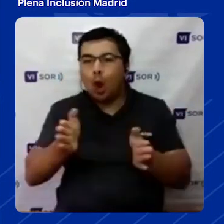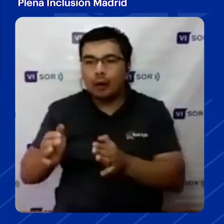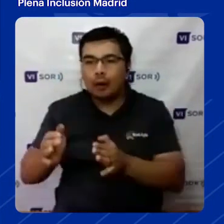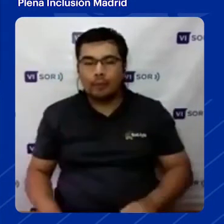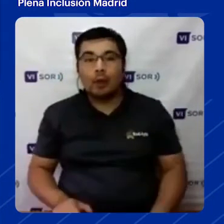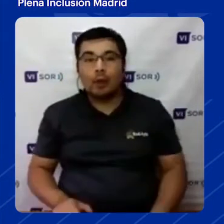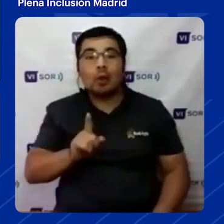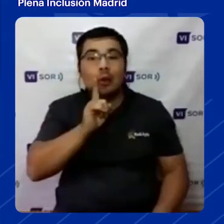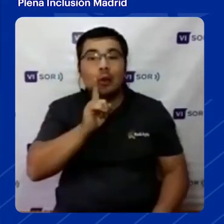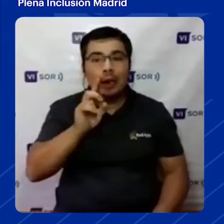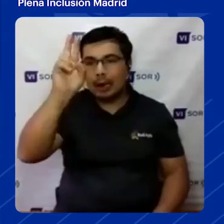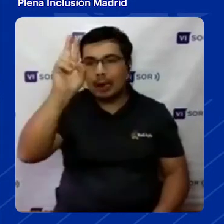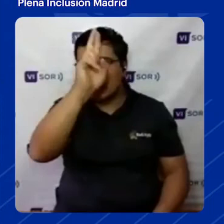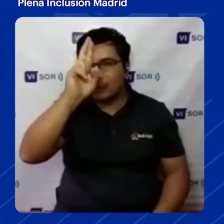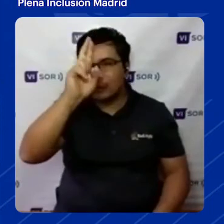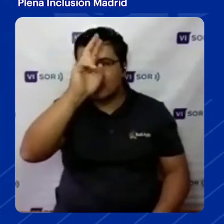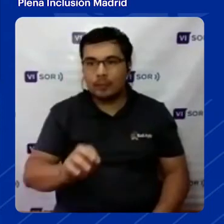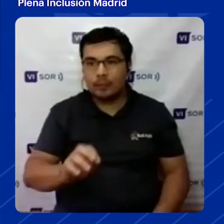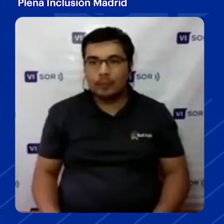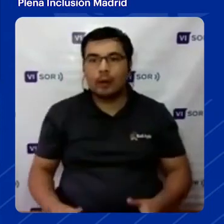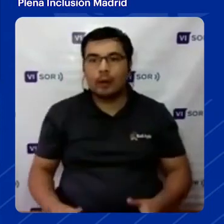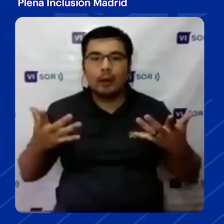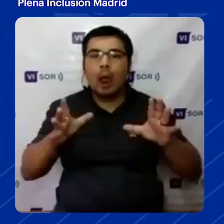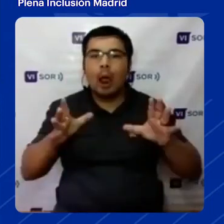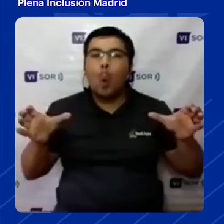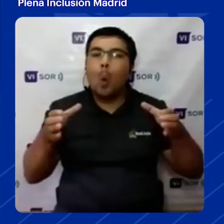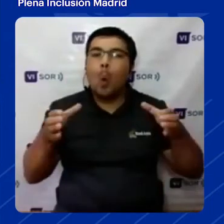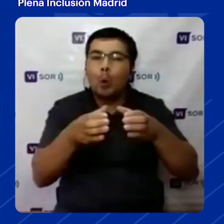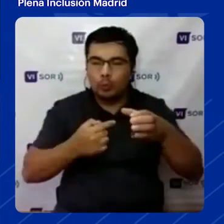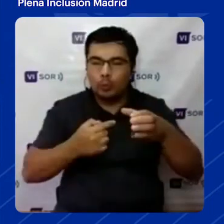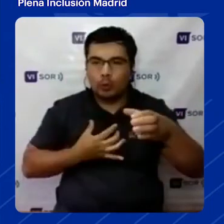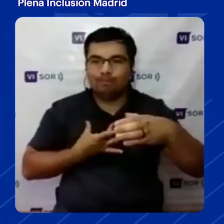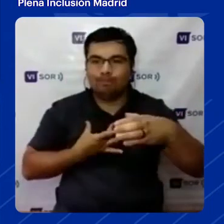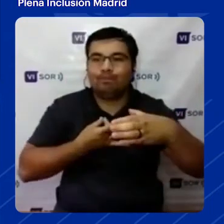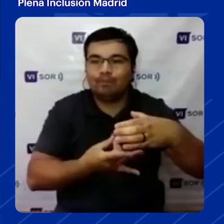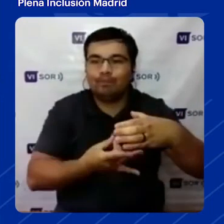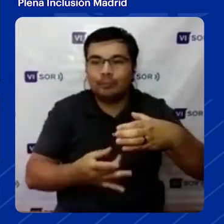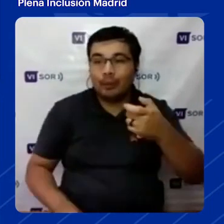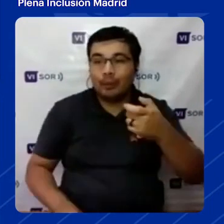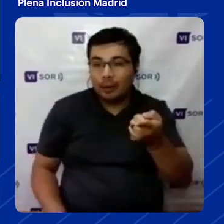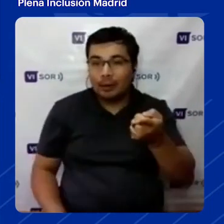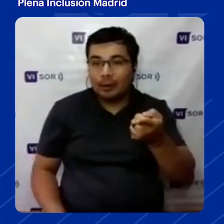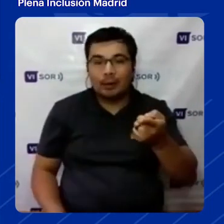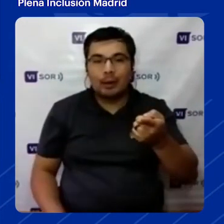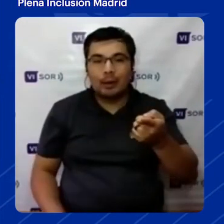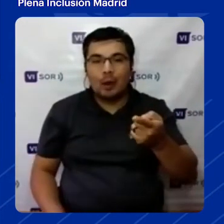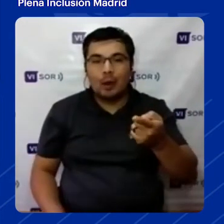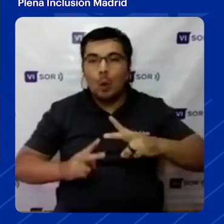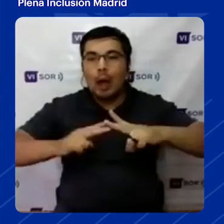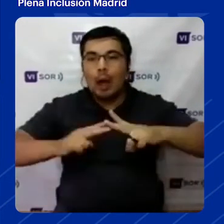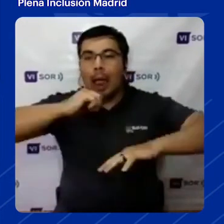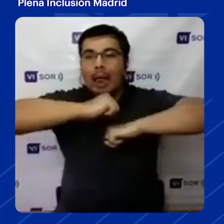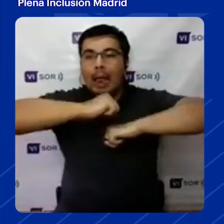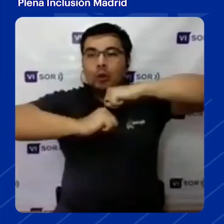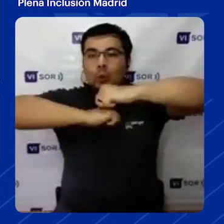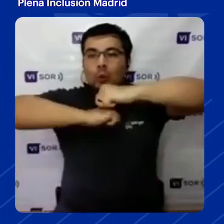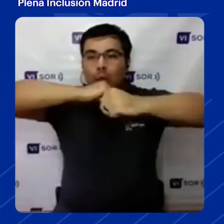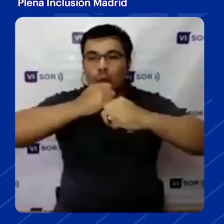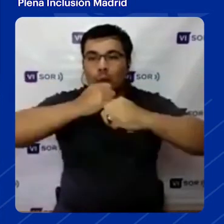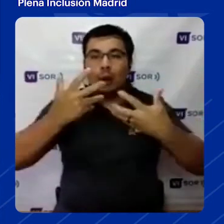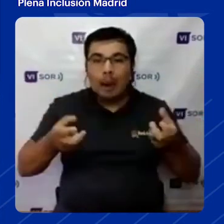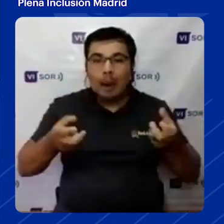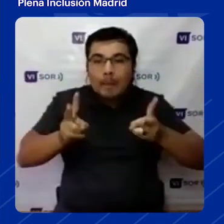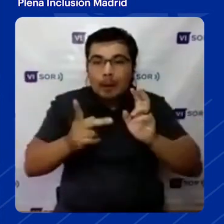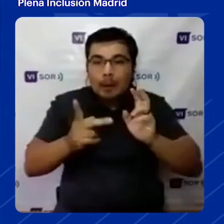de ingresos, pertenecer a un grupo, es decir, se tiene que dar una estructura que visualmente permita a la persona percibir el